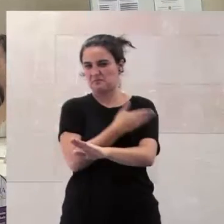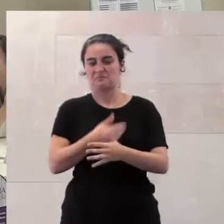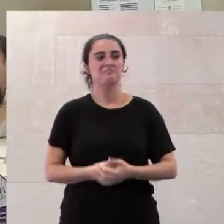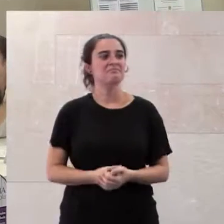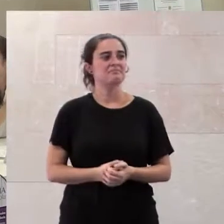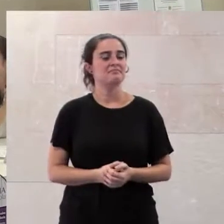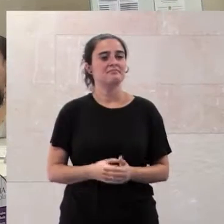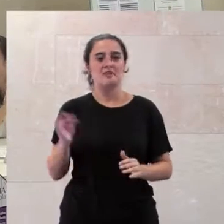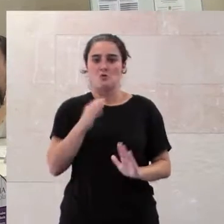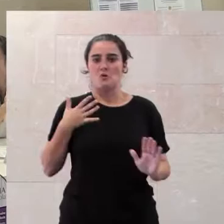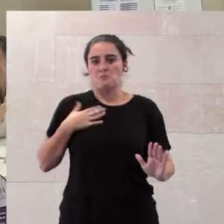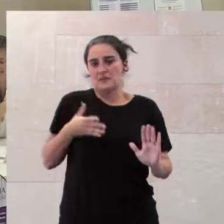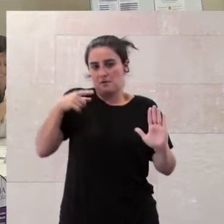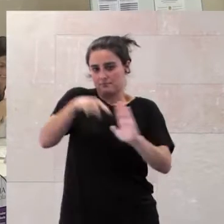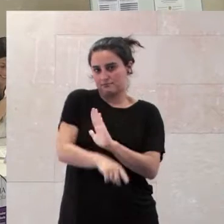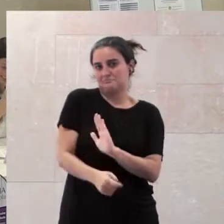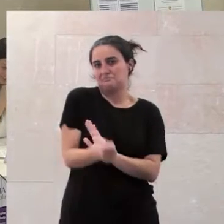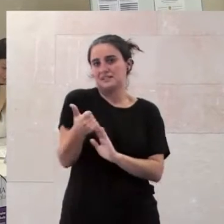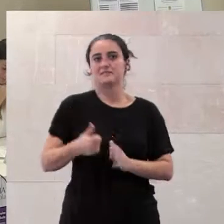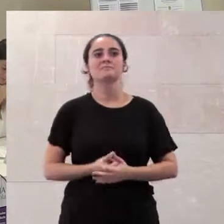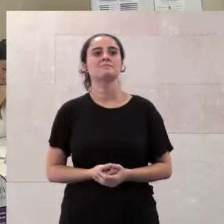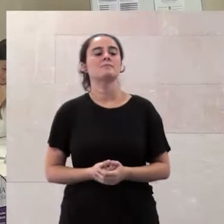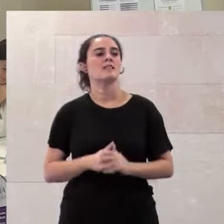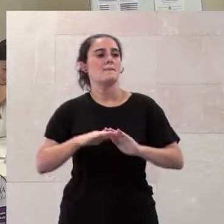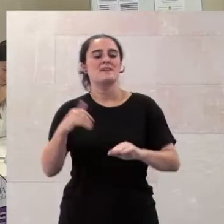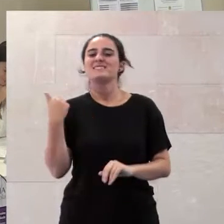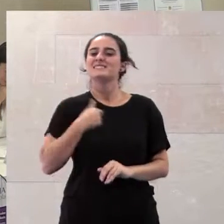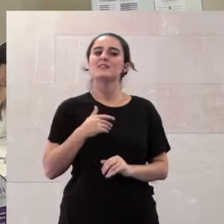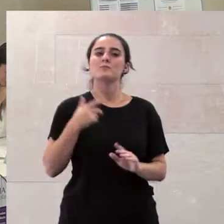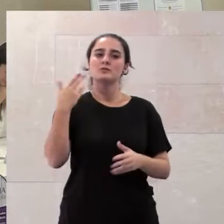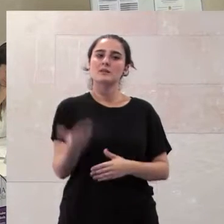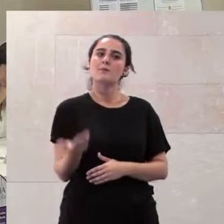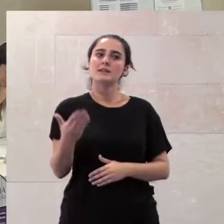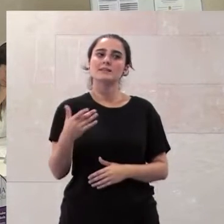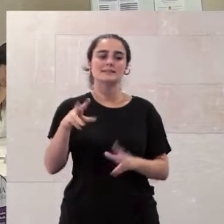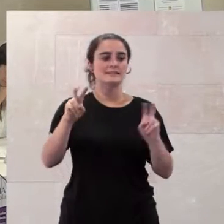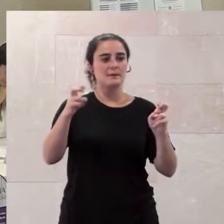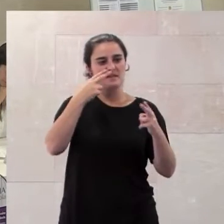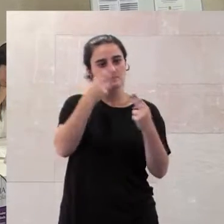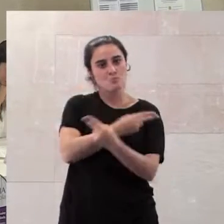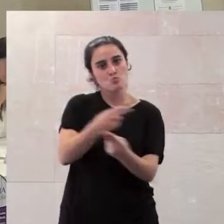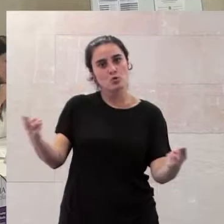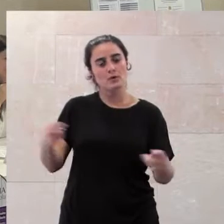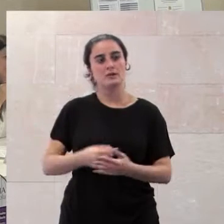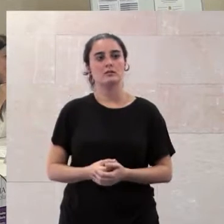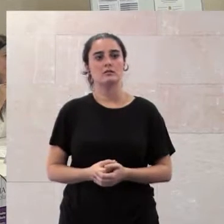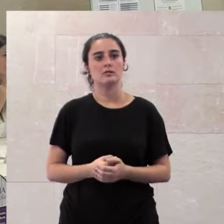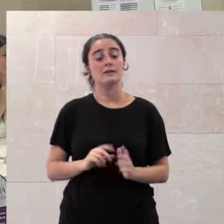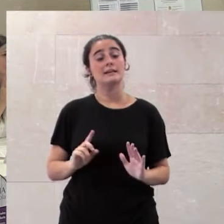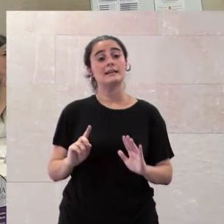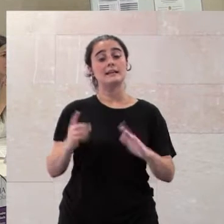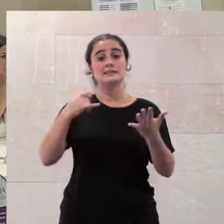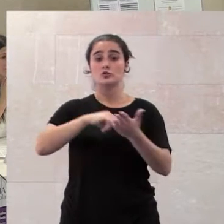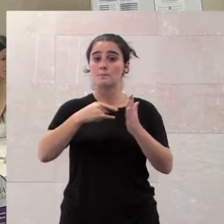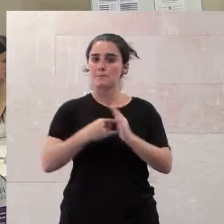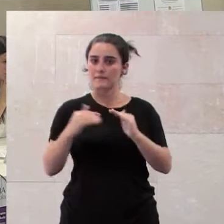queréis entramos un poquito más. Pero sí que creo que es importante volver a eso, ¿no? Al tema de la agenda pública. El sexto plan para la igualdad de Macunde